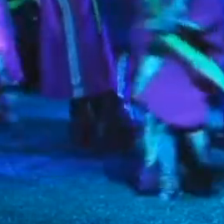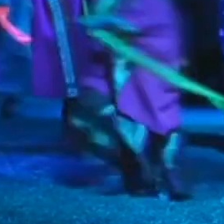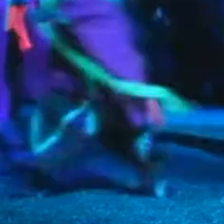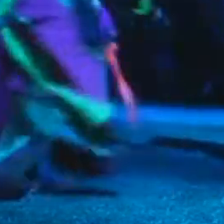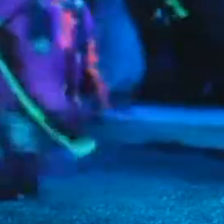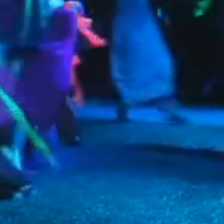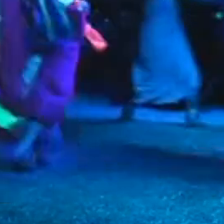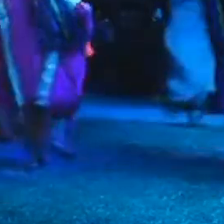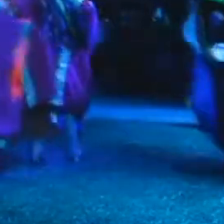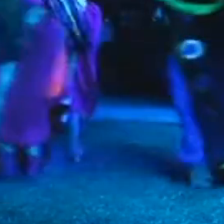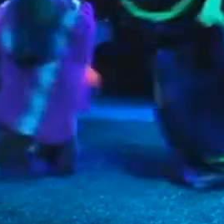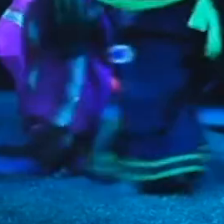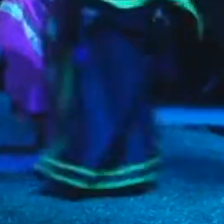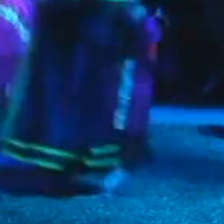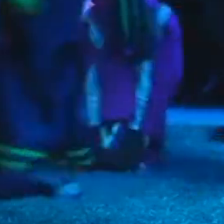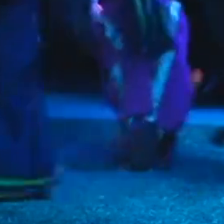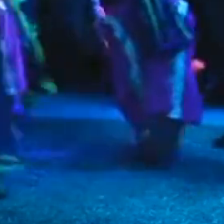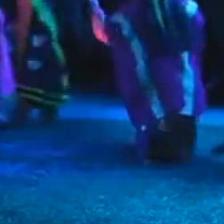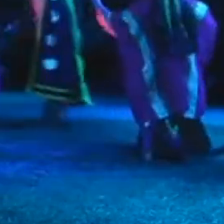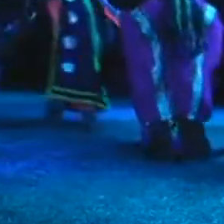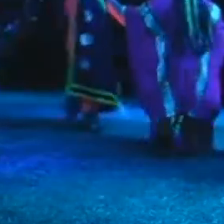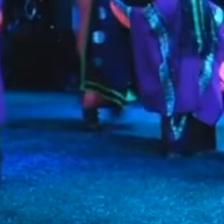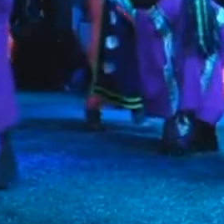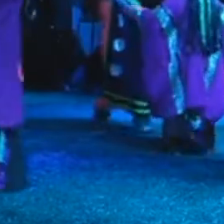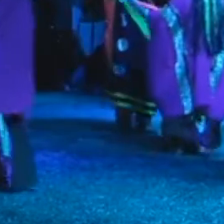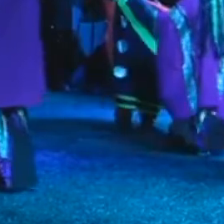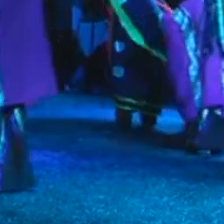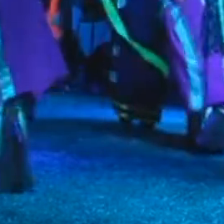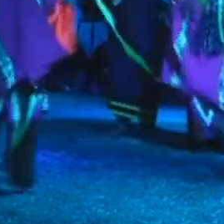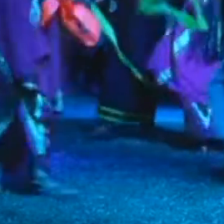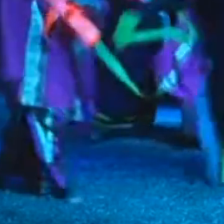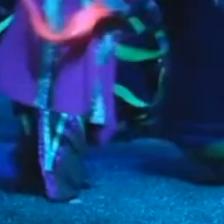del Camposanto.